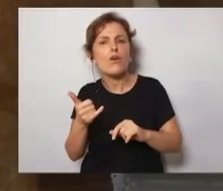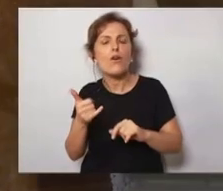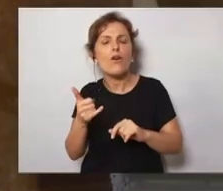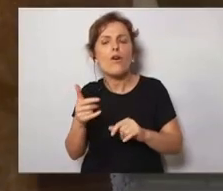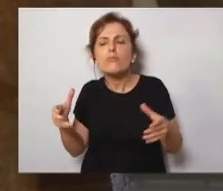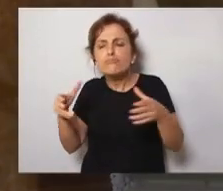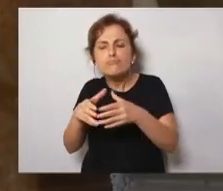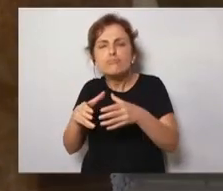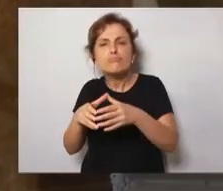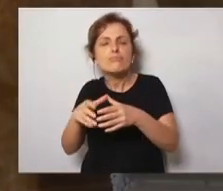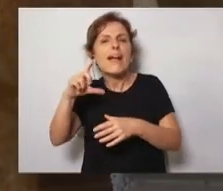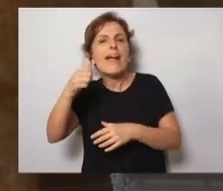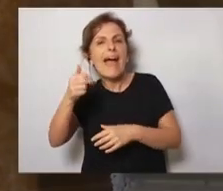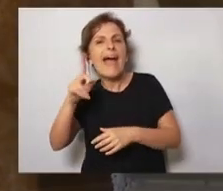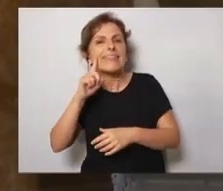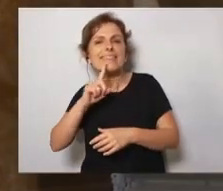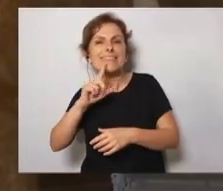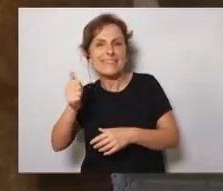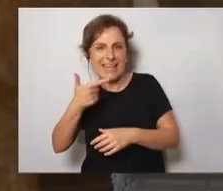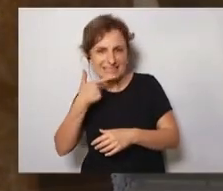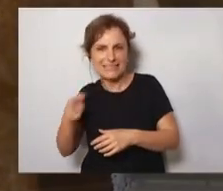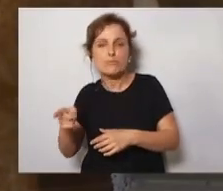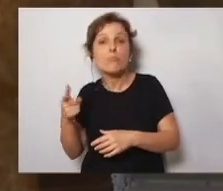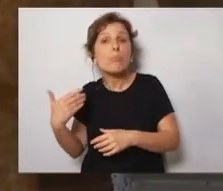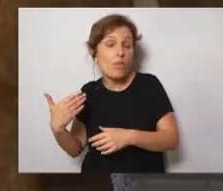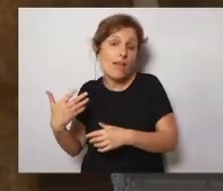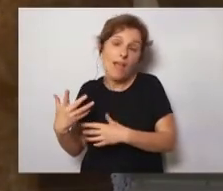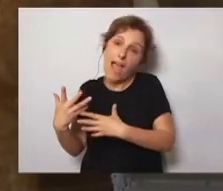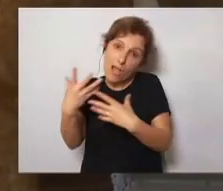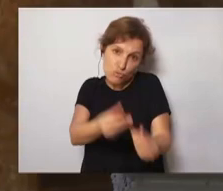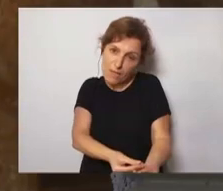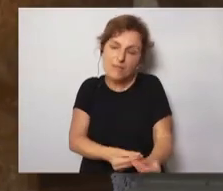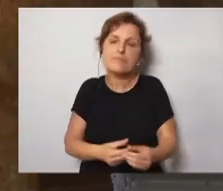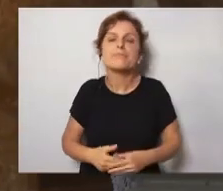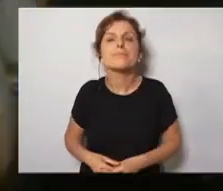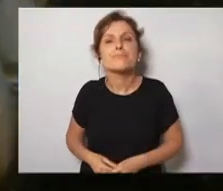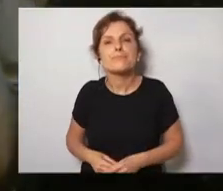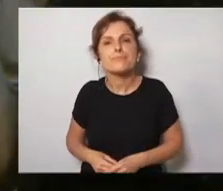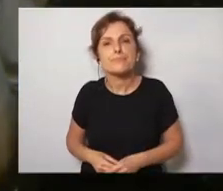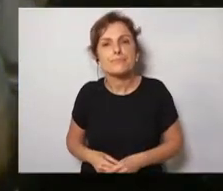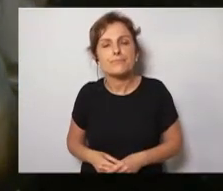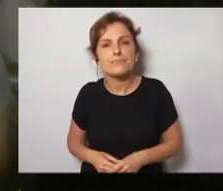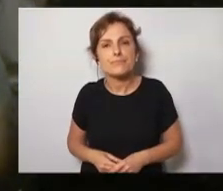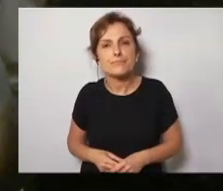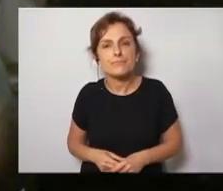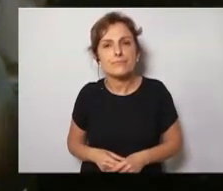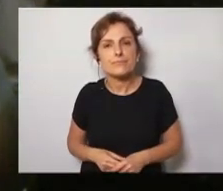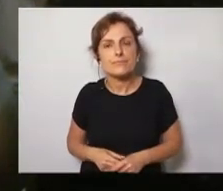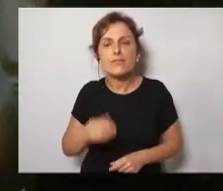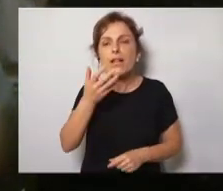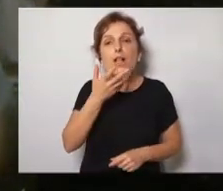bien que hacen todo el país para que a través de ellos los que no puedan de otra manera van a acercar su ayuda